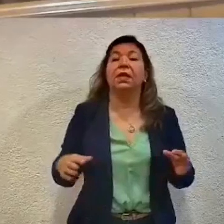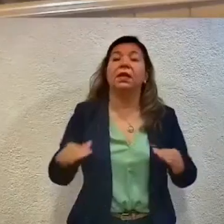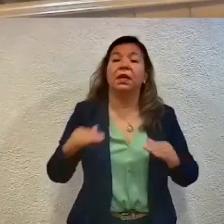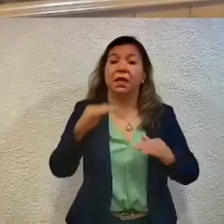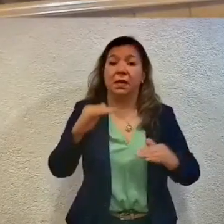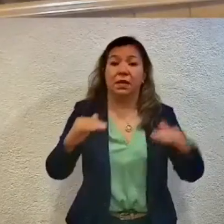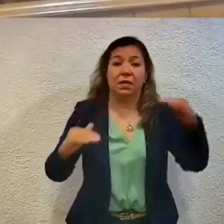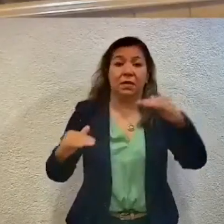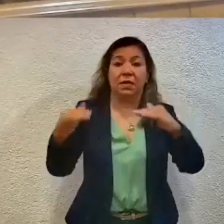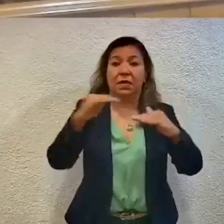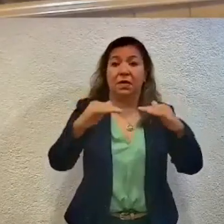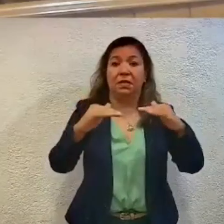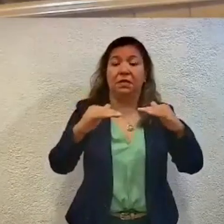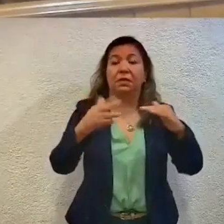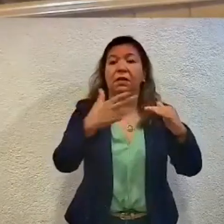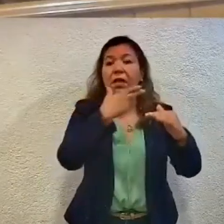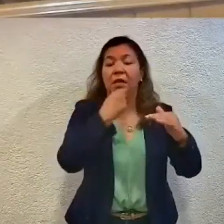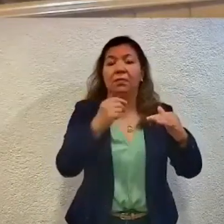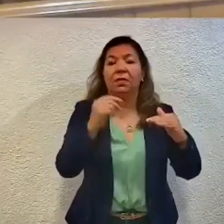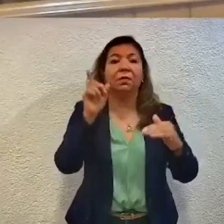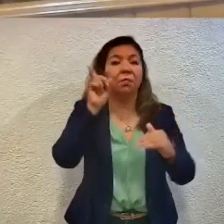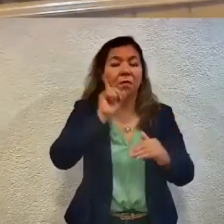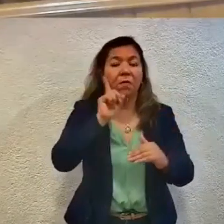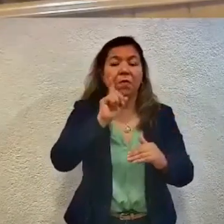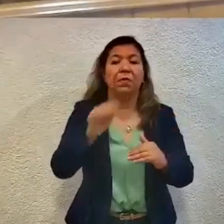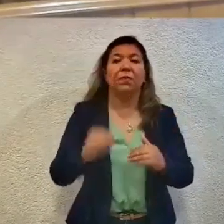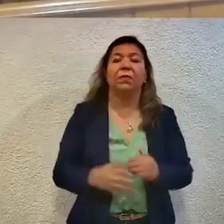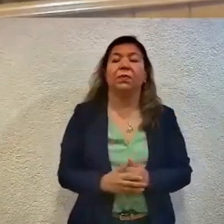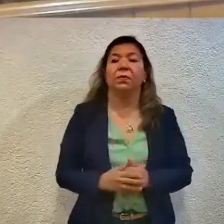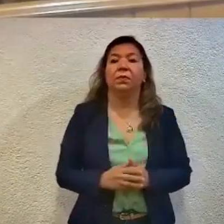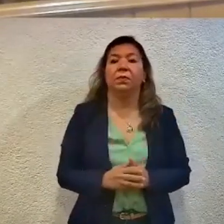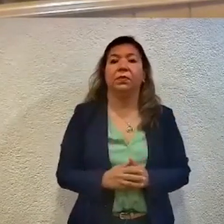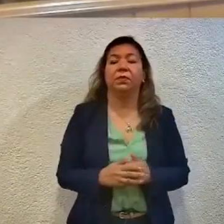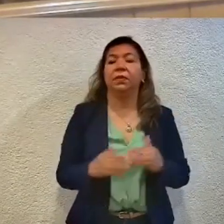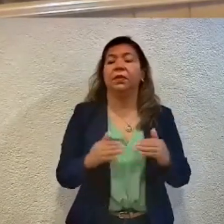regidurías aplicando la alternancia en el género,